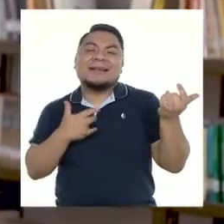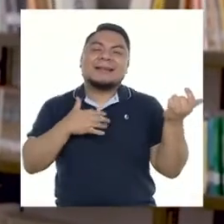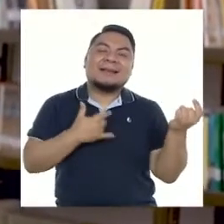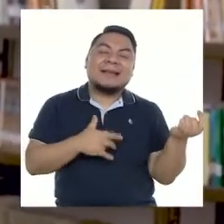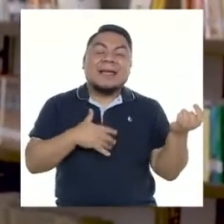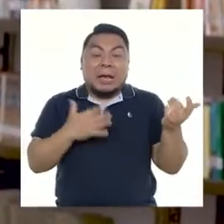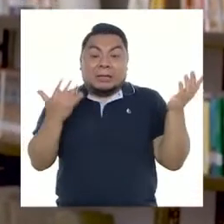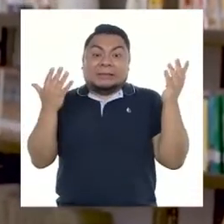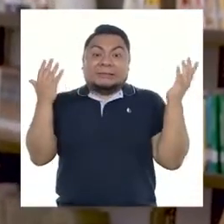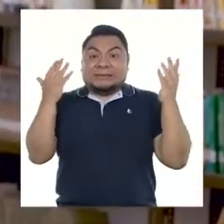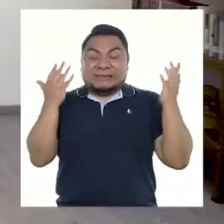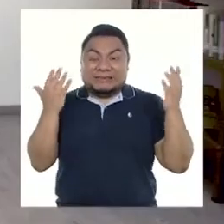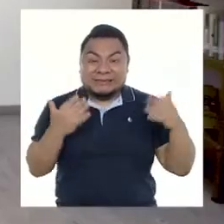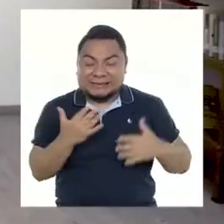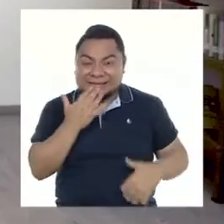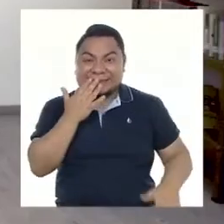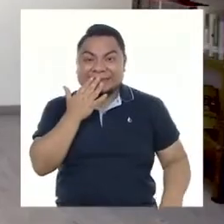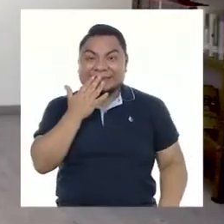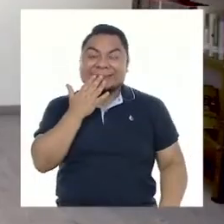¡Ay!